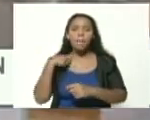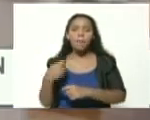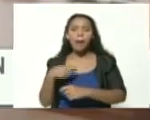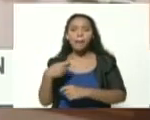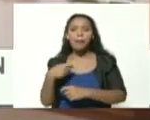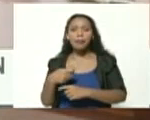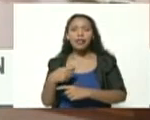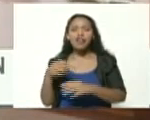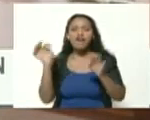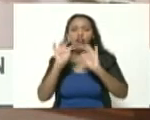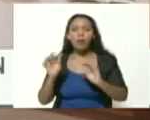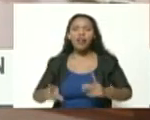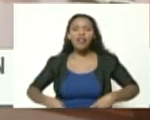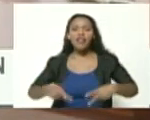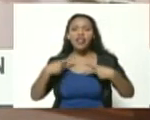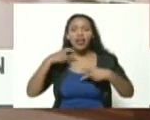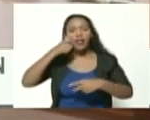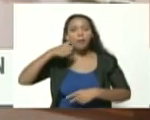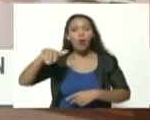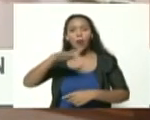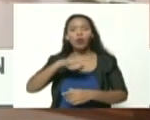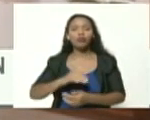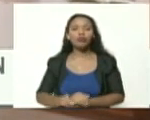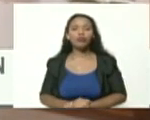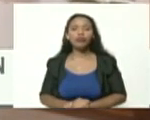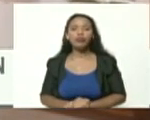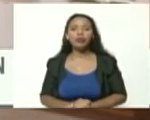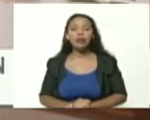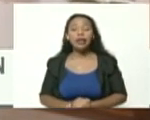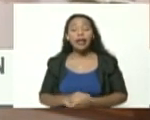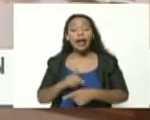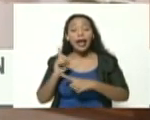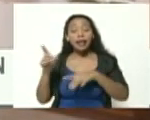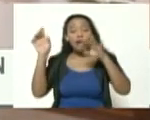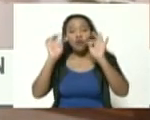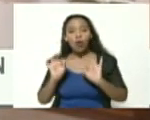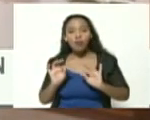y calidad de vida de la población. En tal sentido,